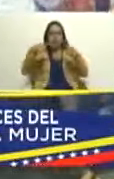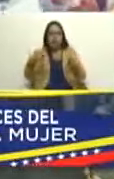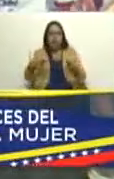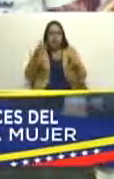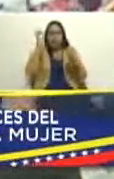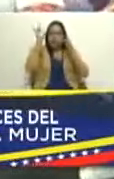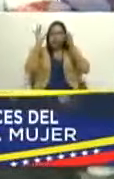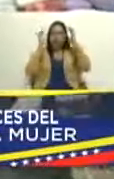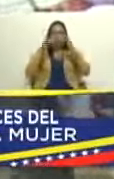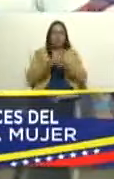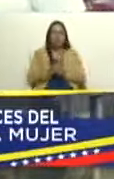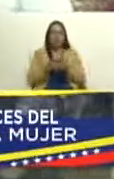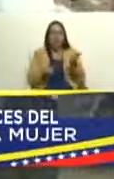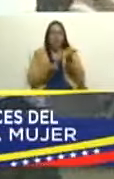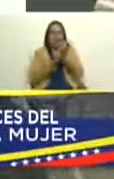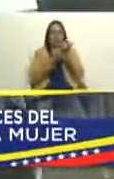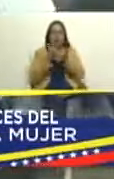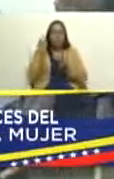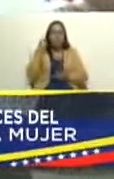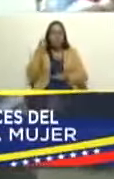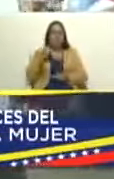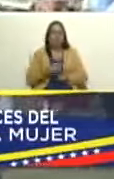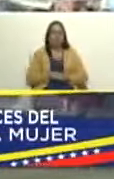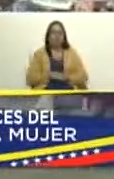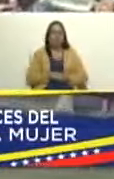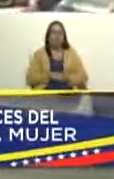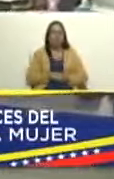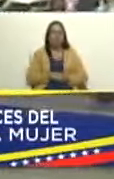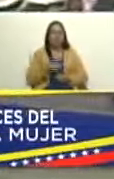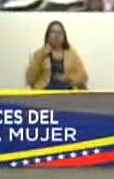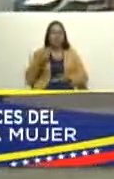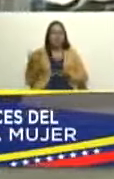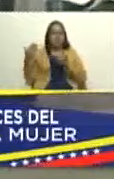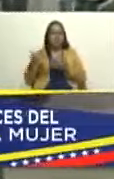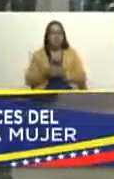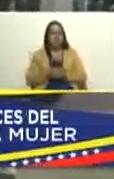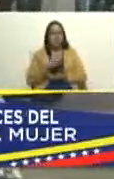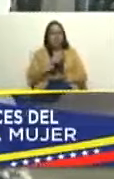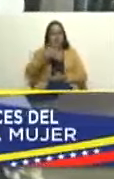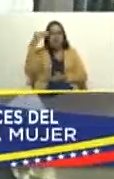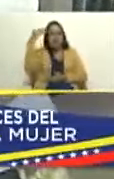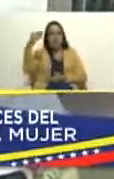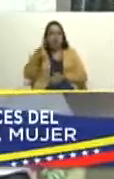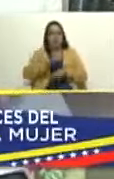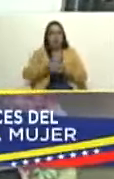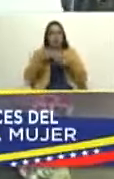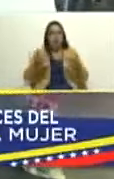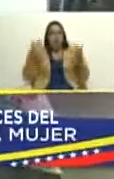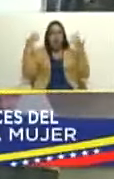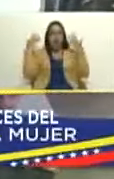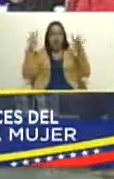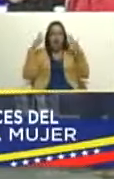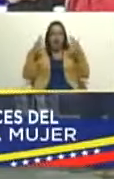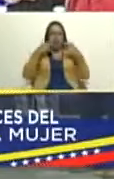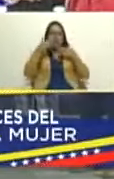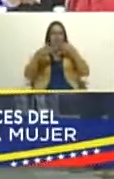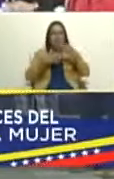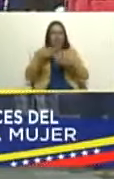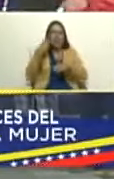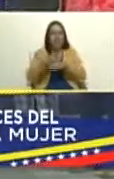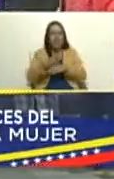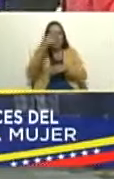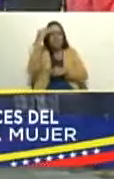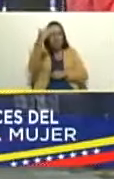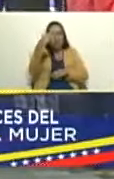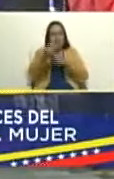en Credimujer. Bueno, Yenmira, danos un saludo porque te dieron tremendo aplauso. Tienes que darnos un